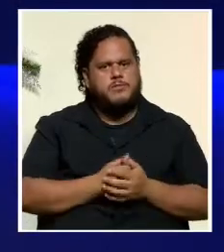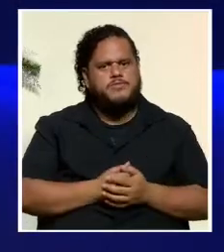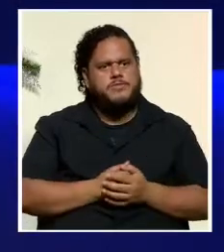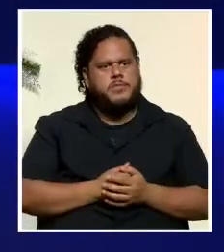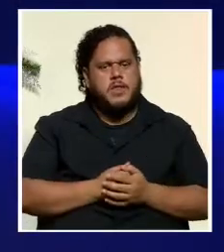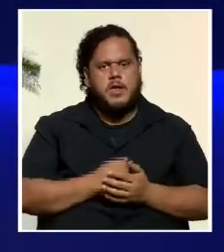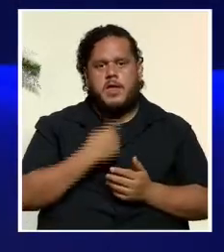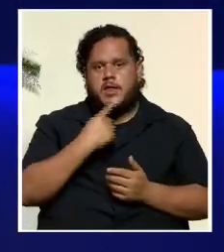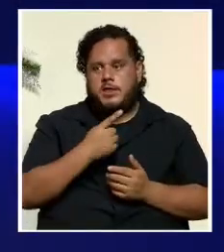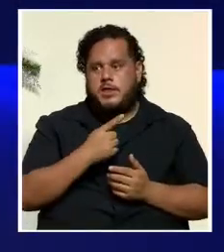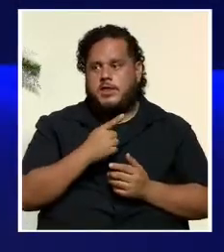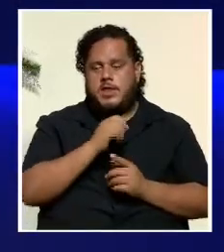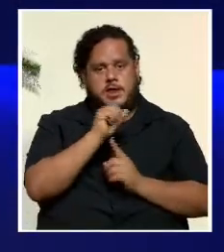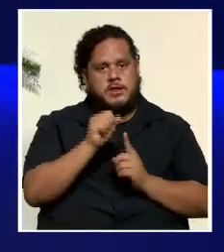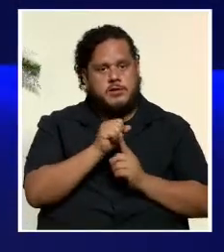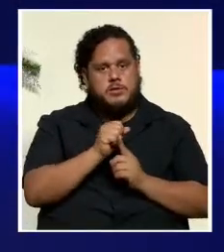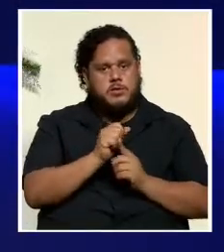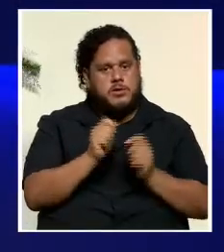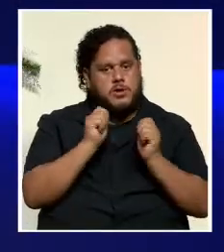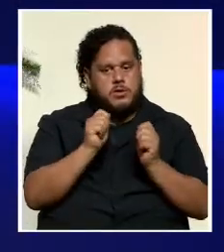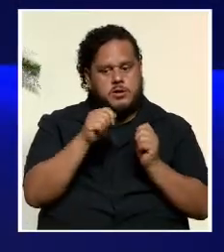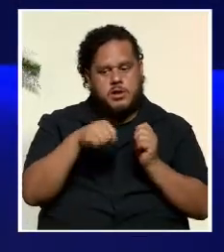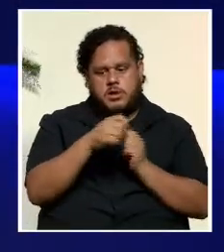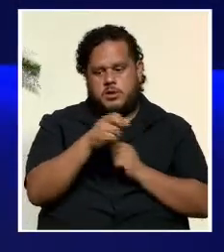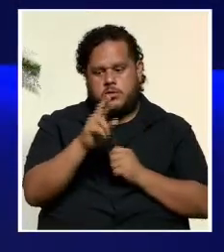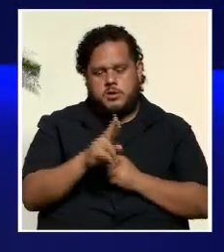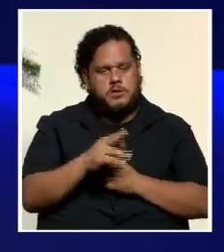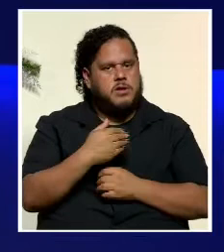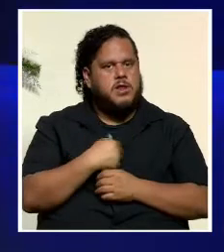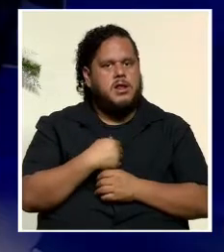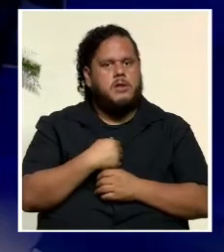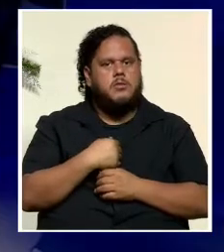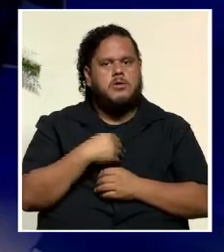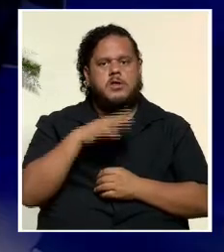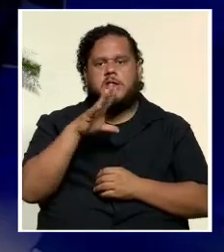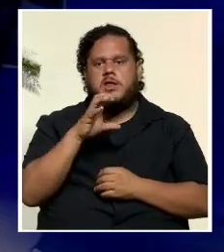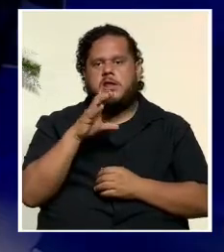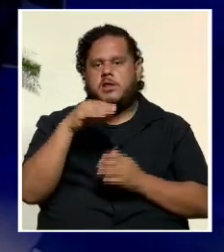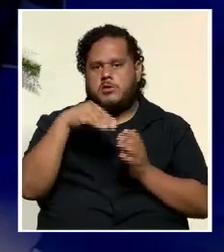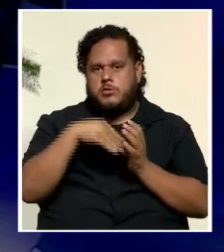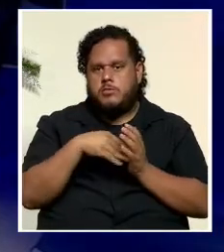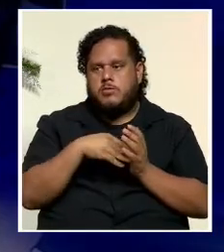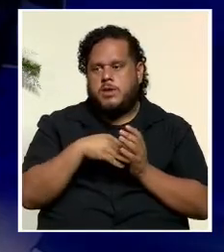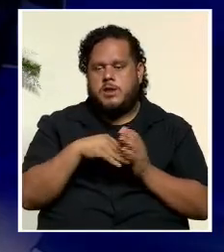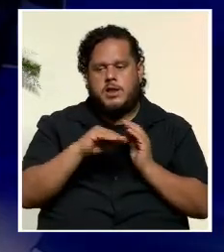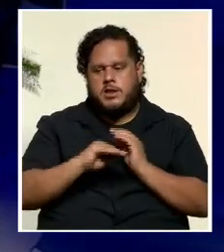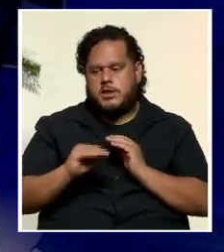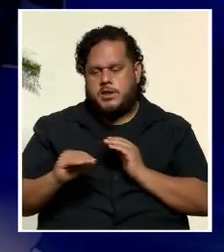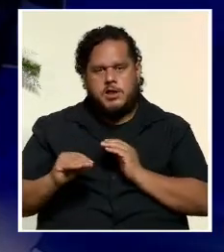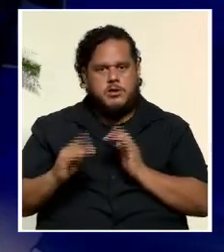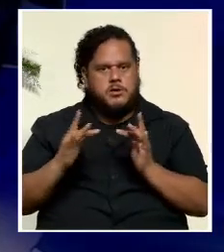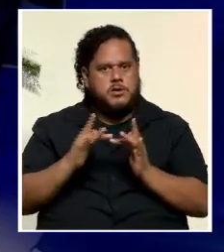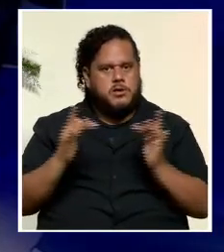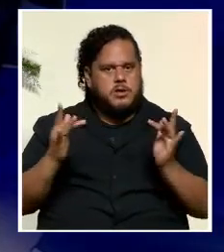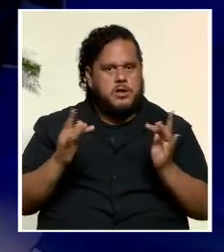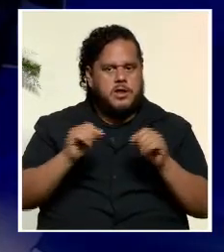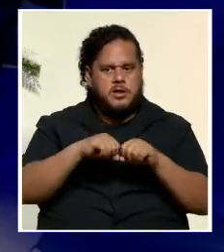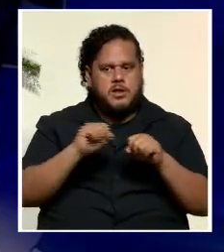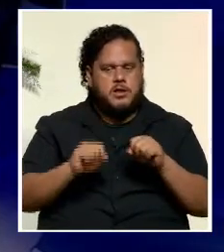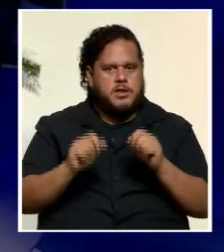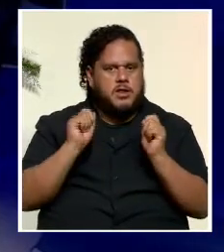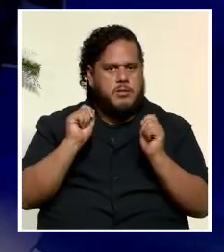el estado de la educación, en Costa Rica hay 500.000 de niños que quedaron desconectados del sistema